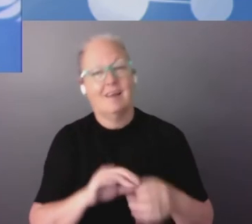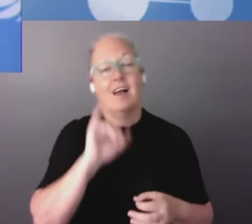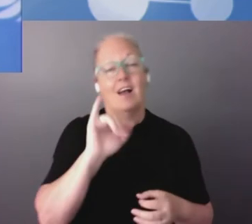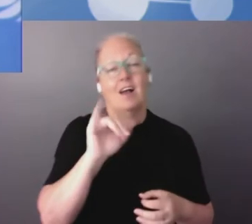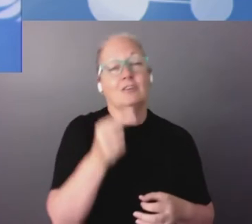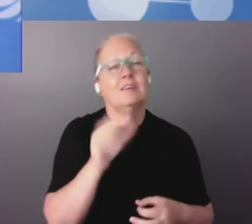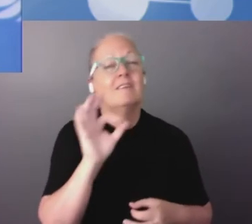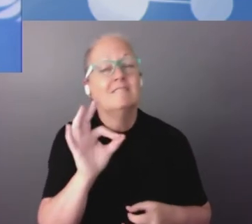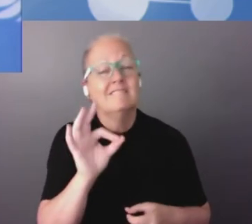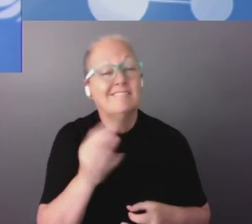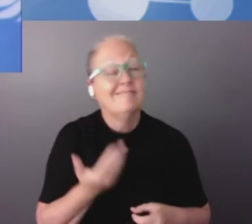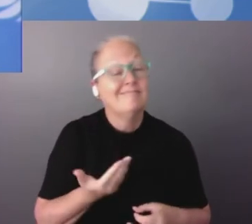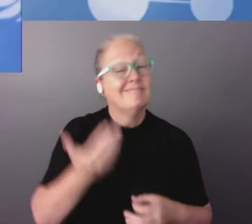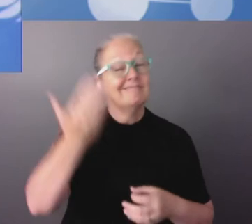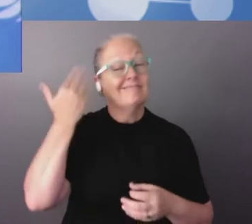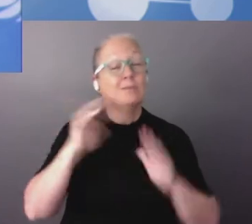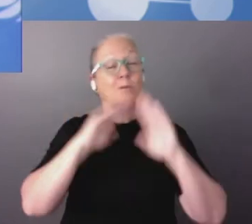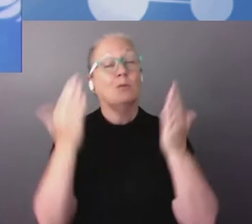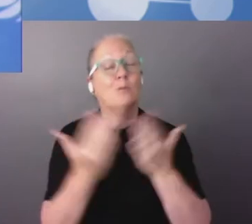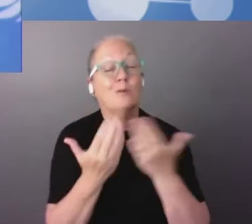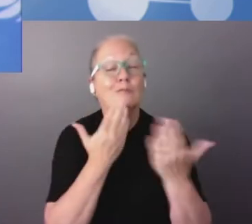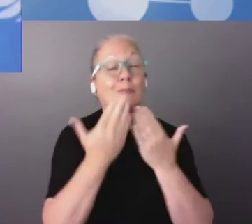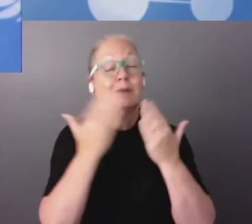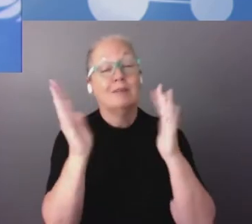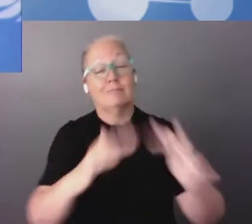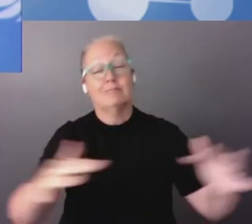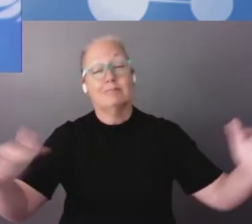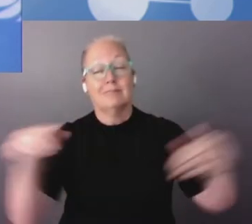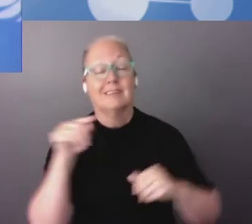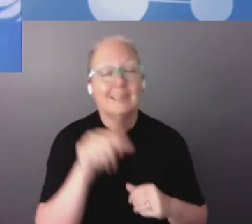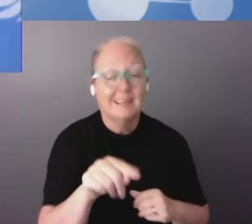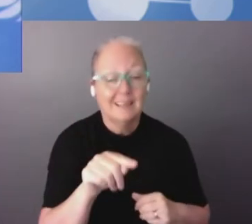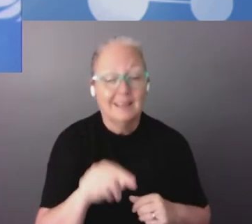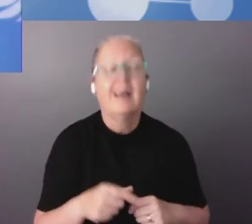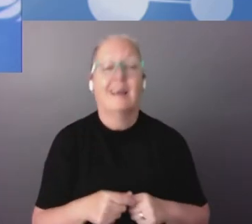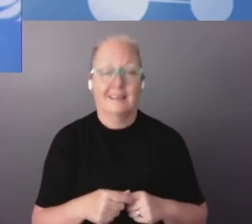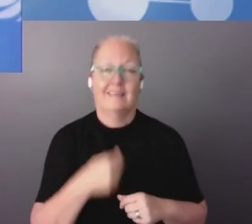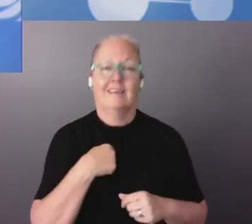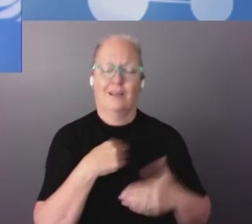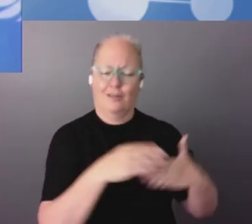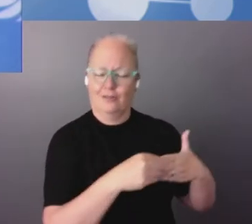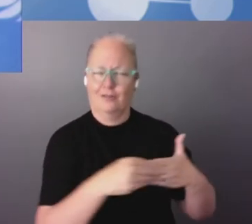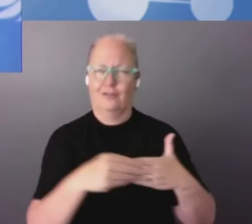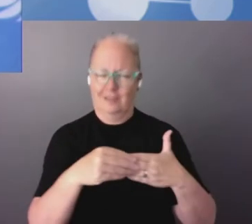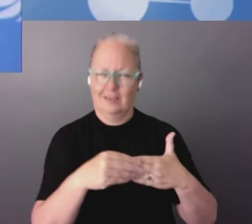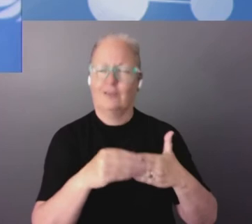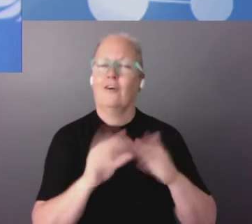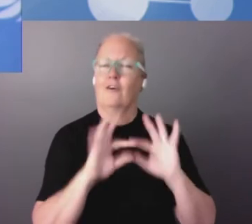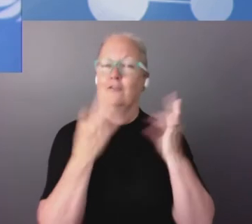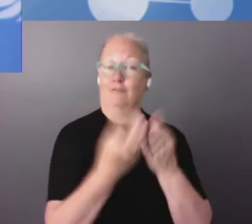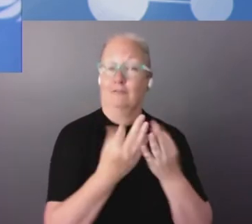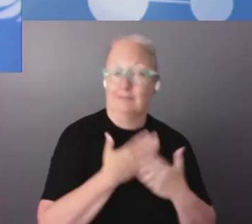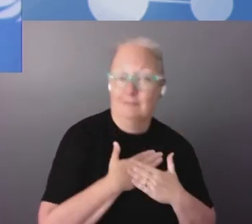Debemos crear un entorno digital seguro y accesible.